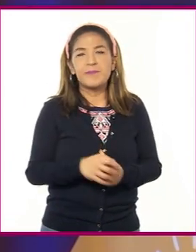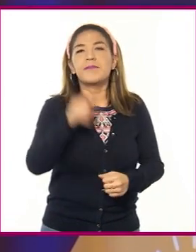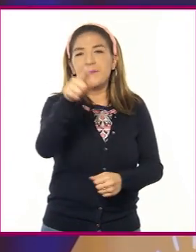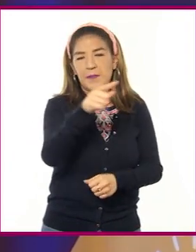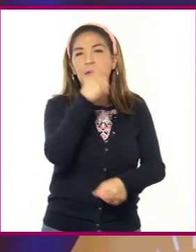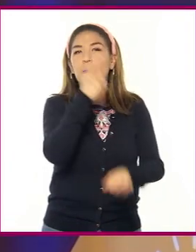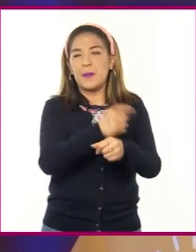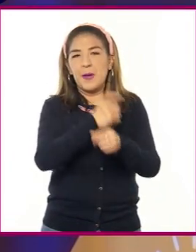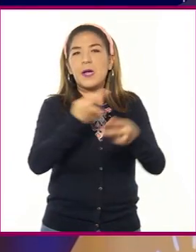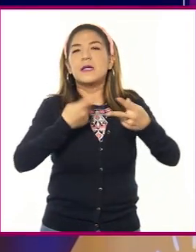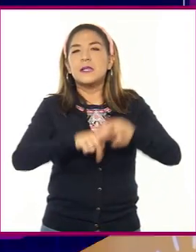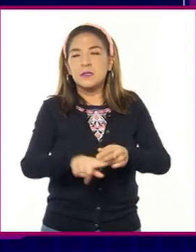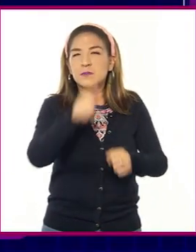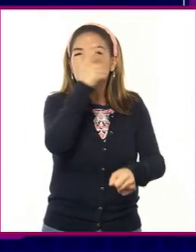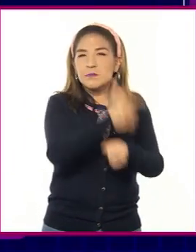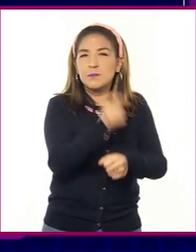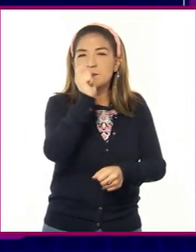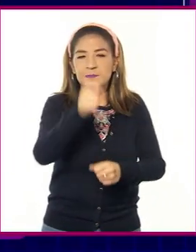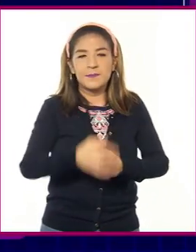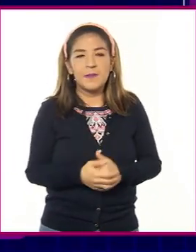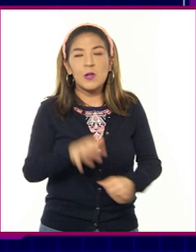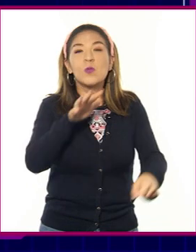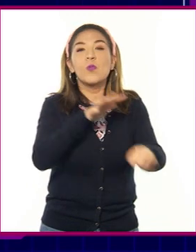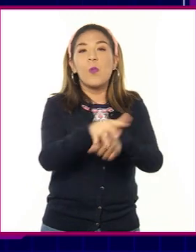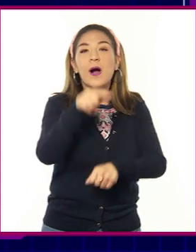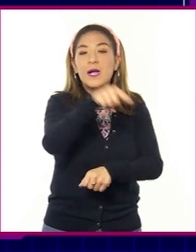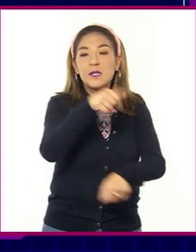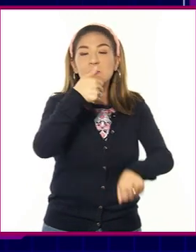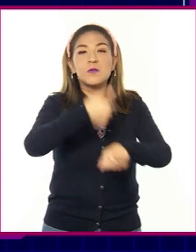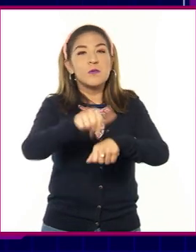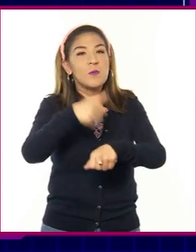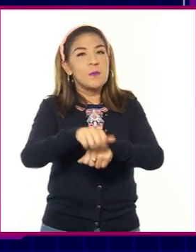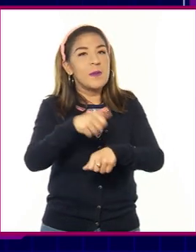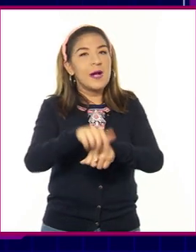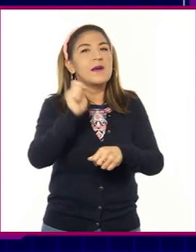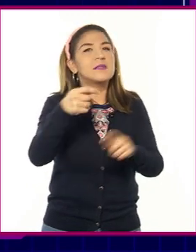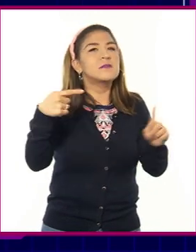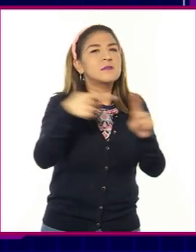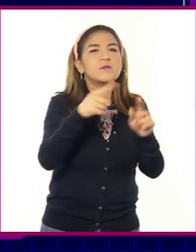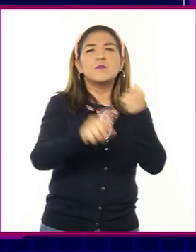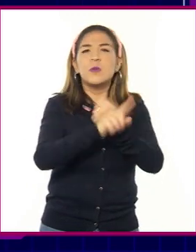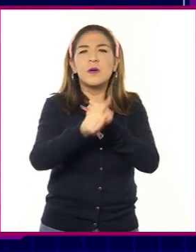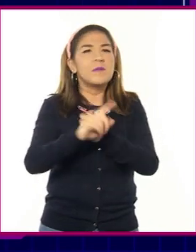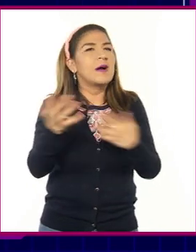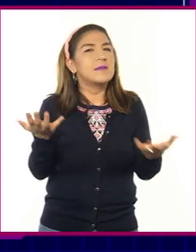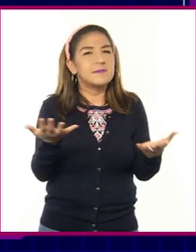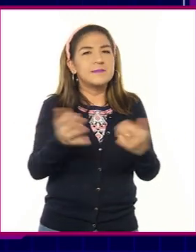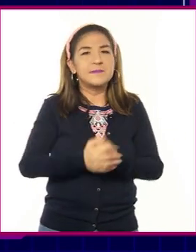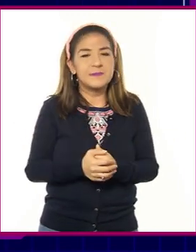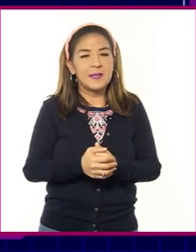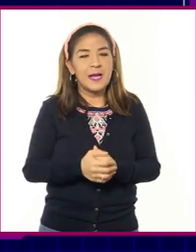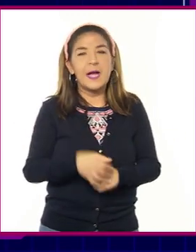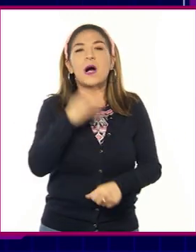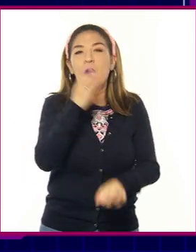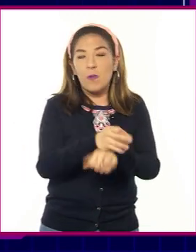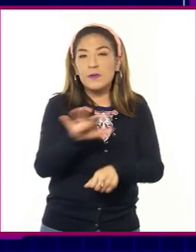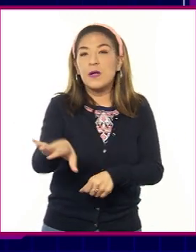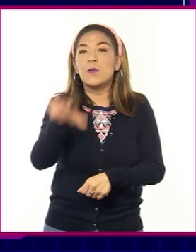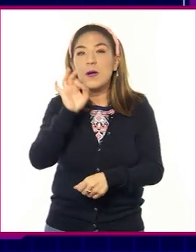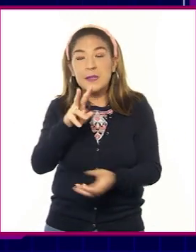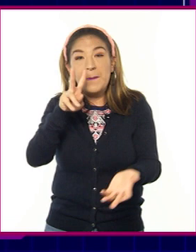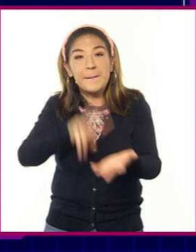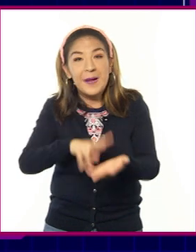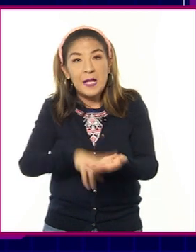Podríamos iniciar identificando ¿cuál es la consigna del problema? Bien, tenemos que encontrar el número